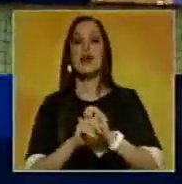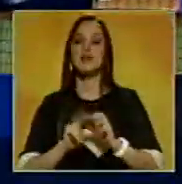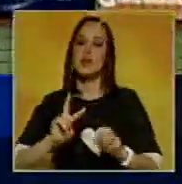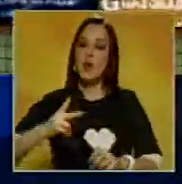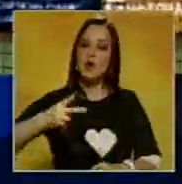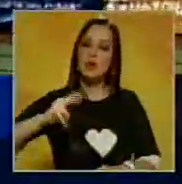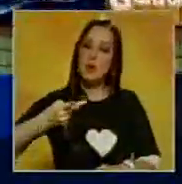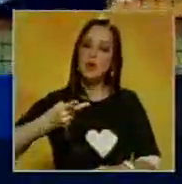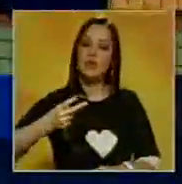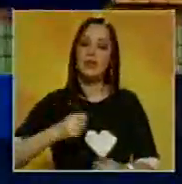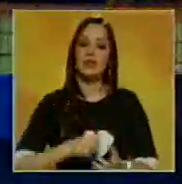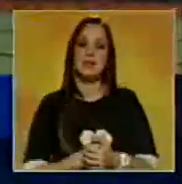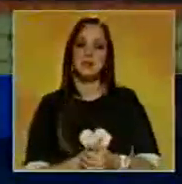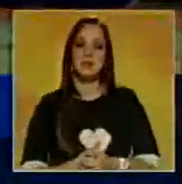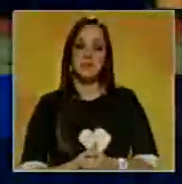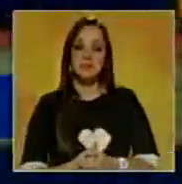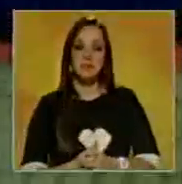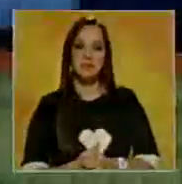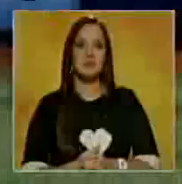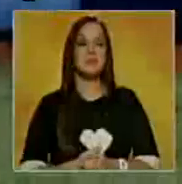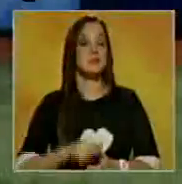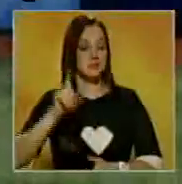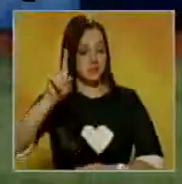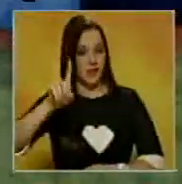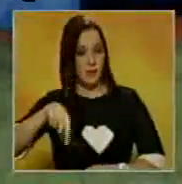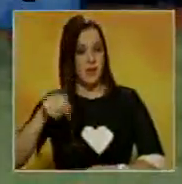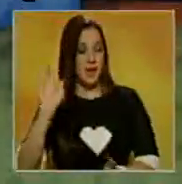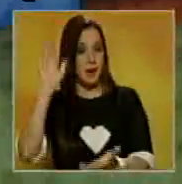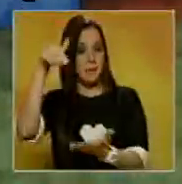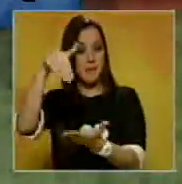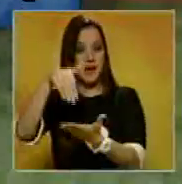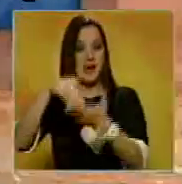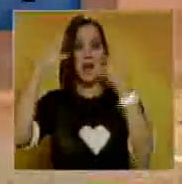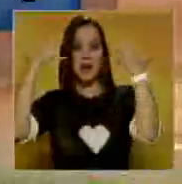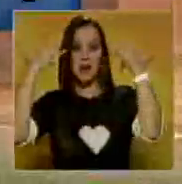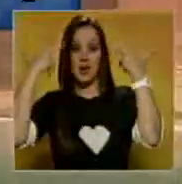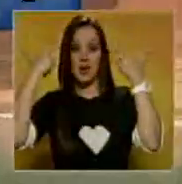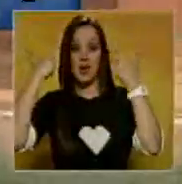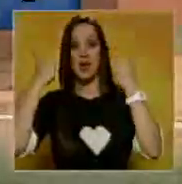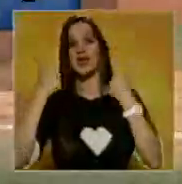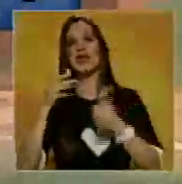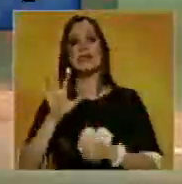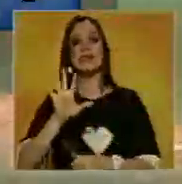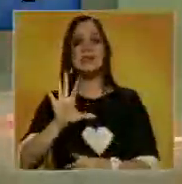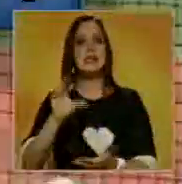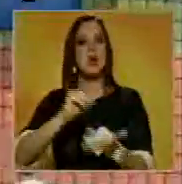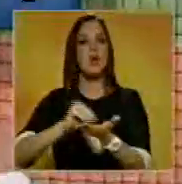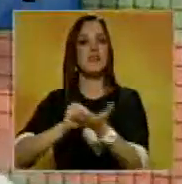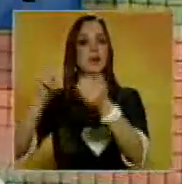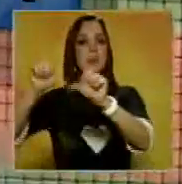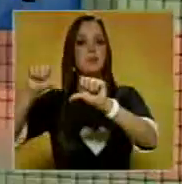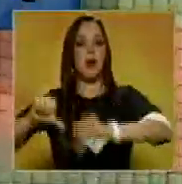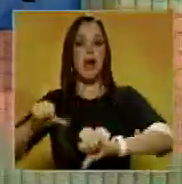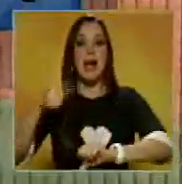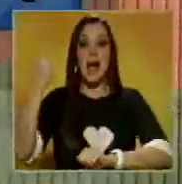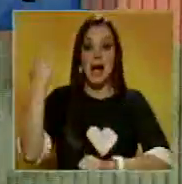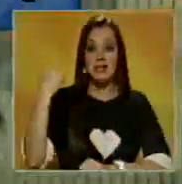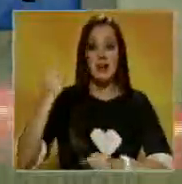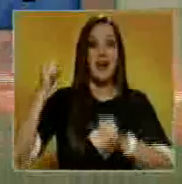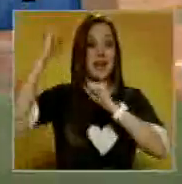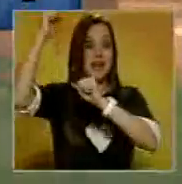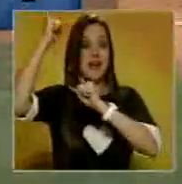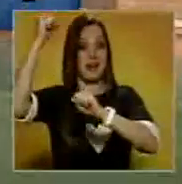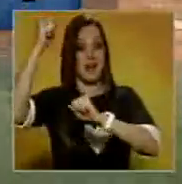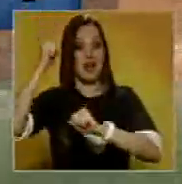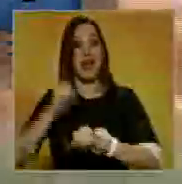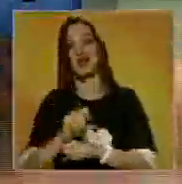Matt Luján y perdió Zach Donson. En tanto, en Maracay, los Leones del Caracas rompieron la racha de 5 caídas tras vencer a los Tigres de Aragua 3 carreras por 2.